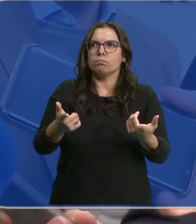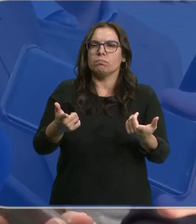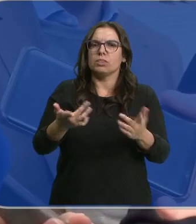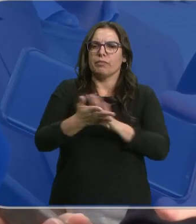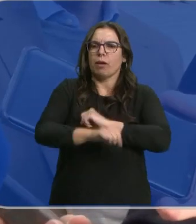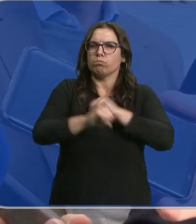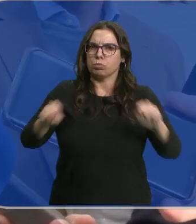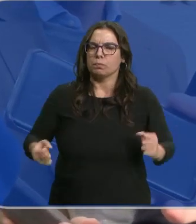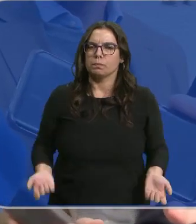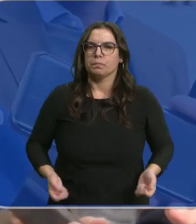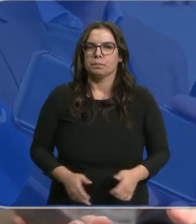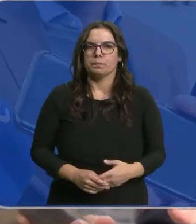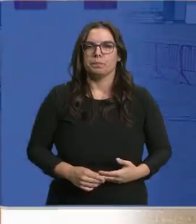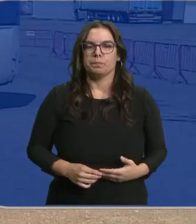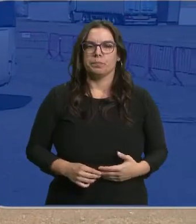pisamos un terreno muy firme.